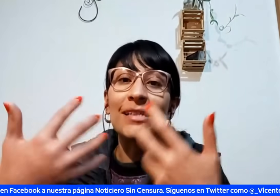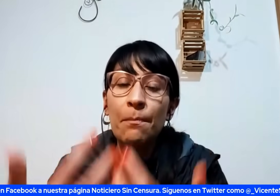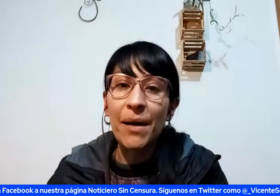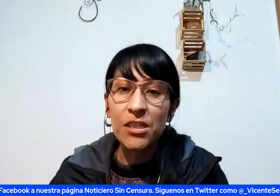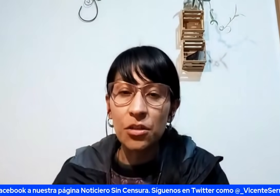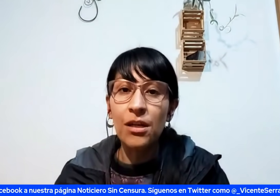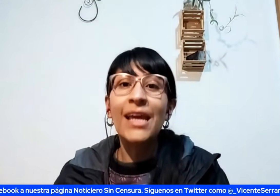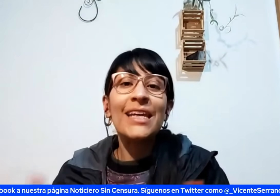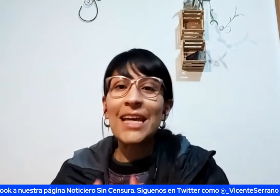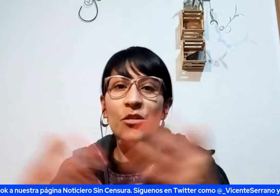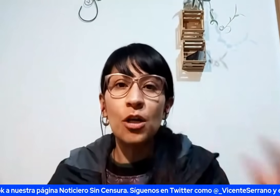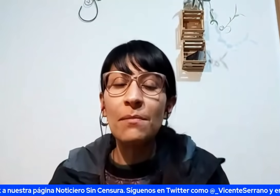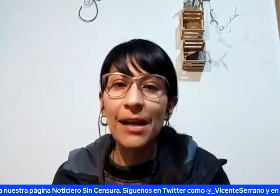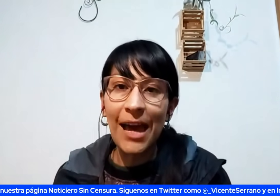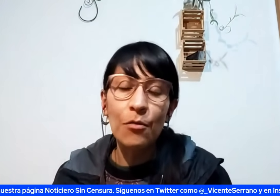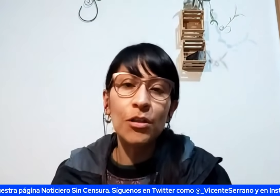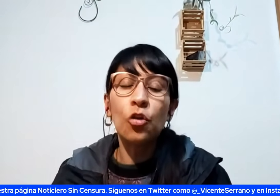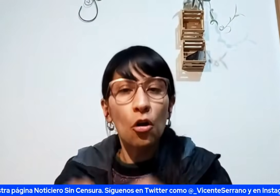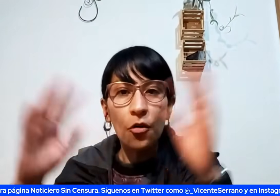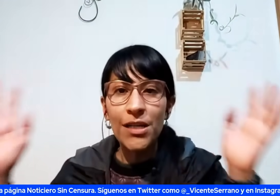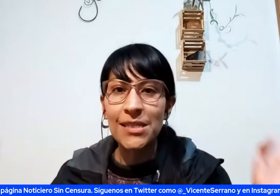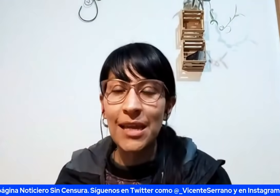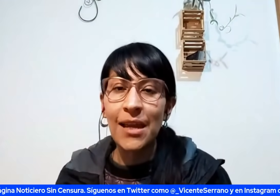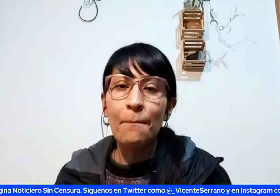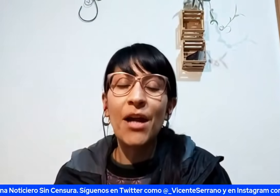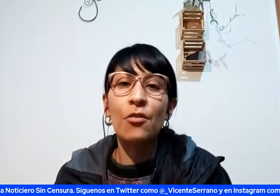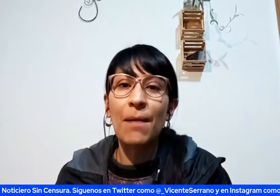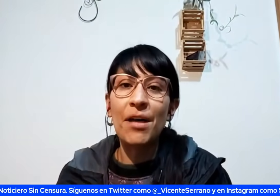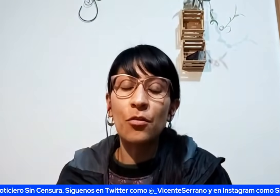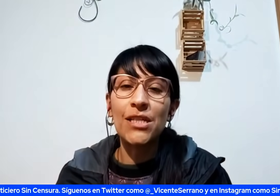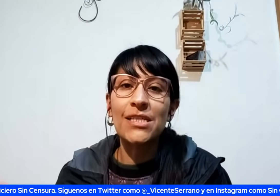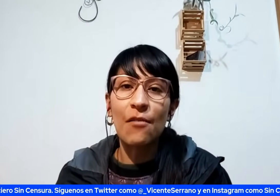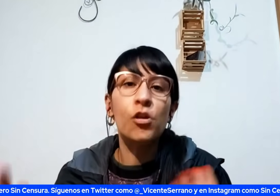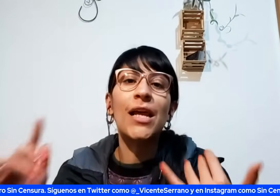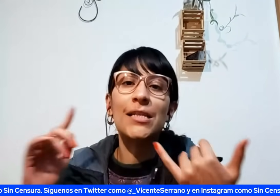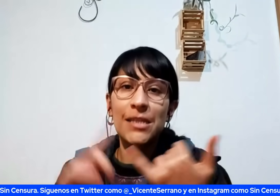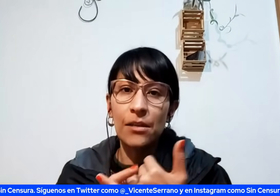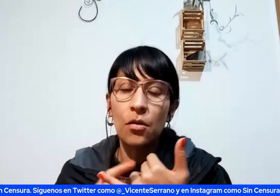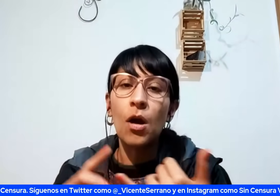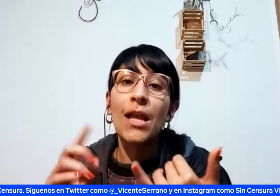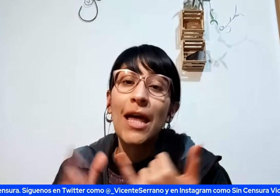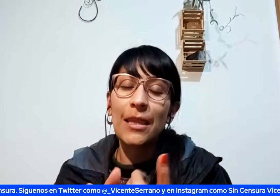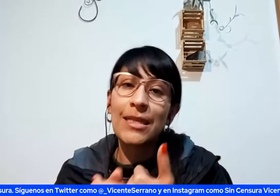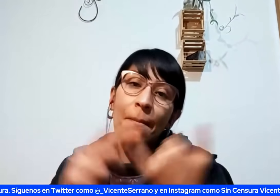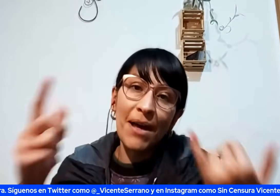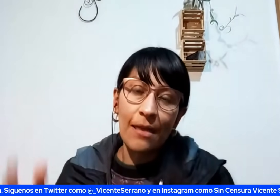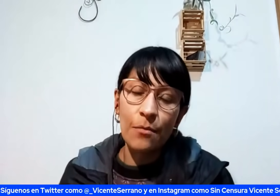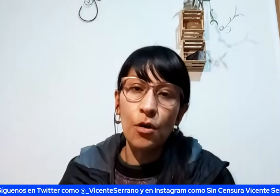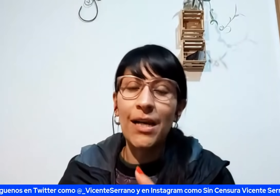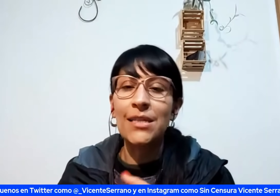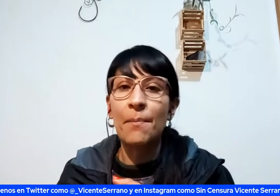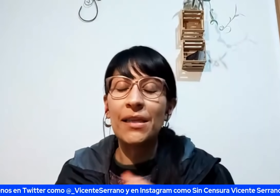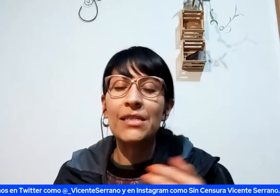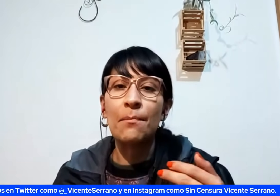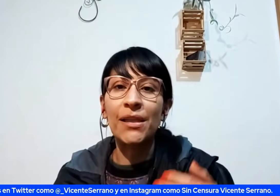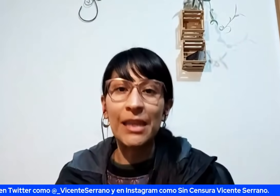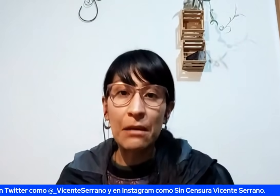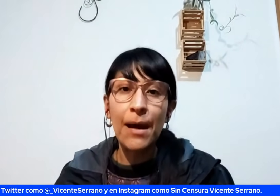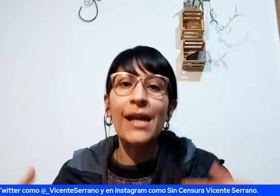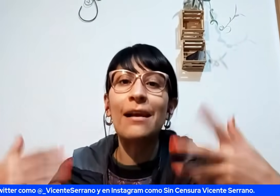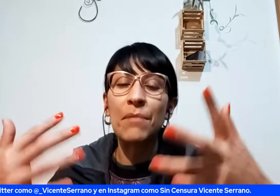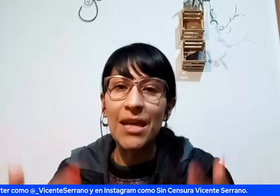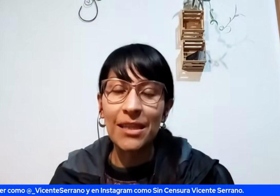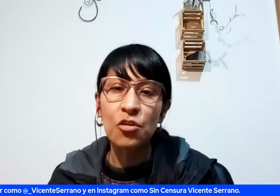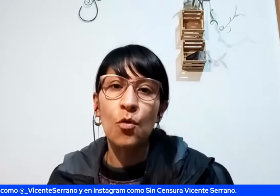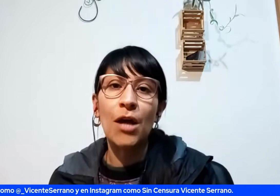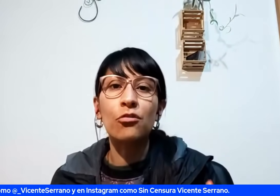a la participación, y eso enmarcado en todo este panorama donde se está fortaleciendo la llamada democracia